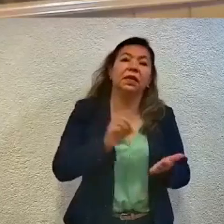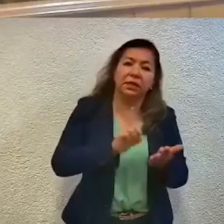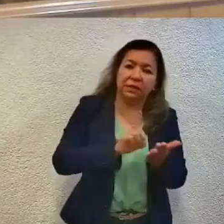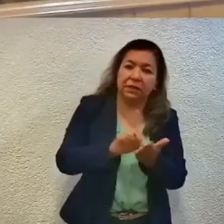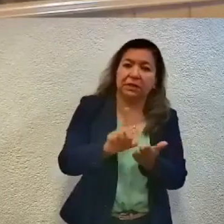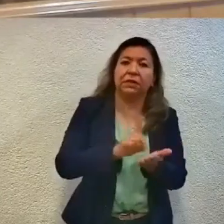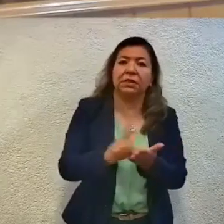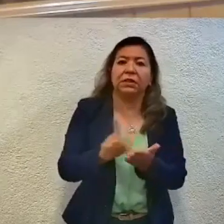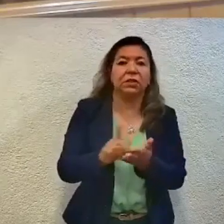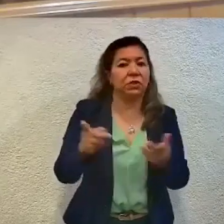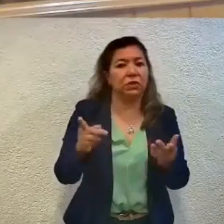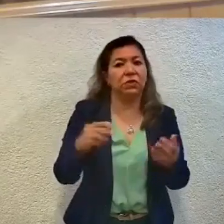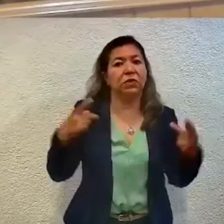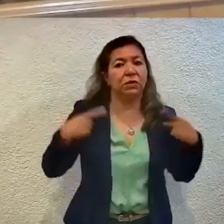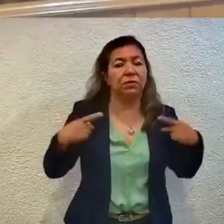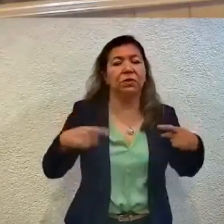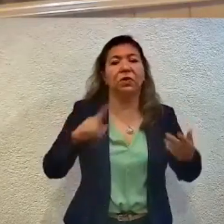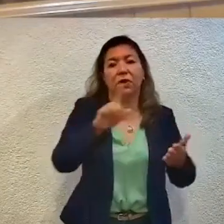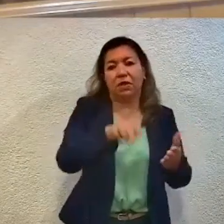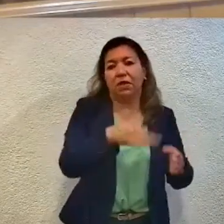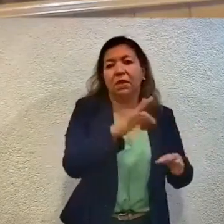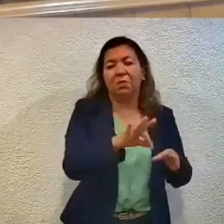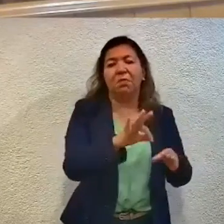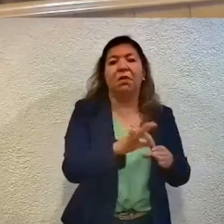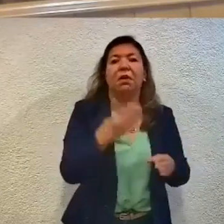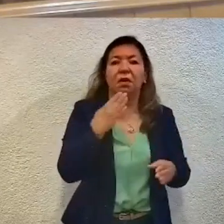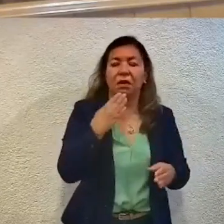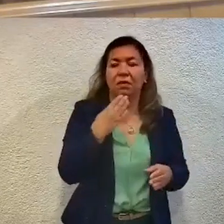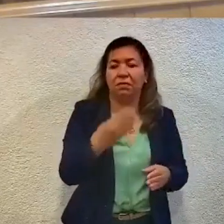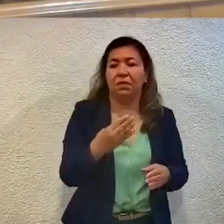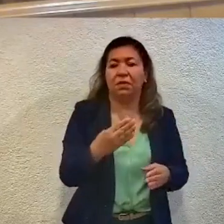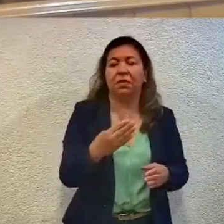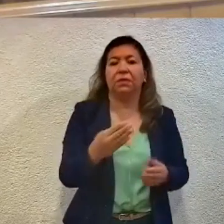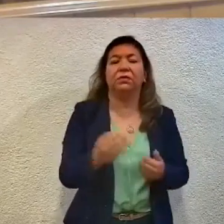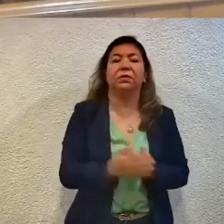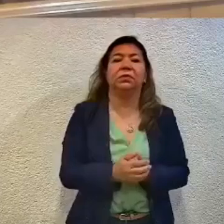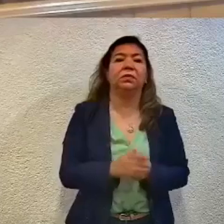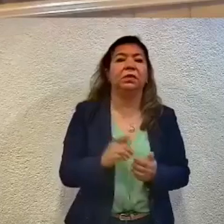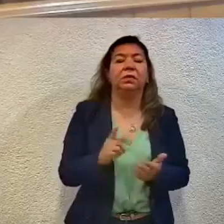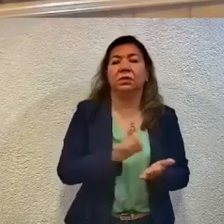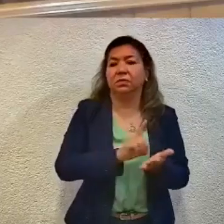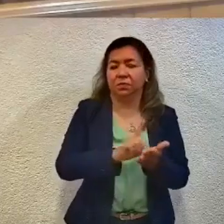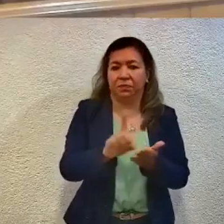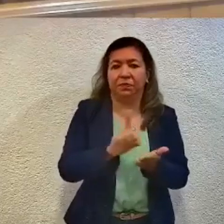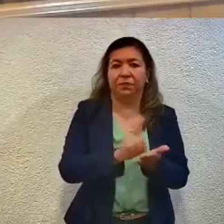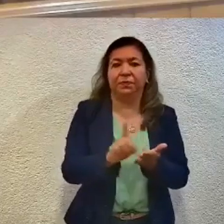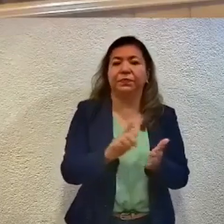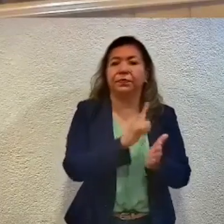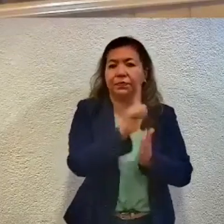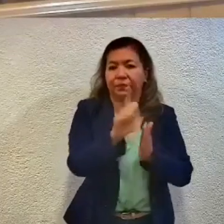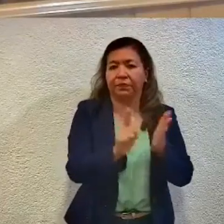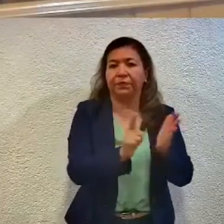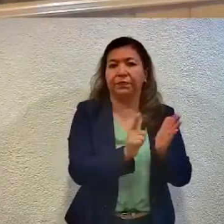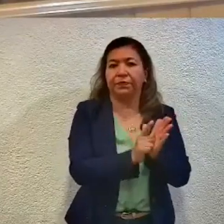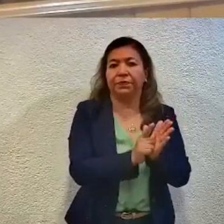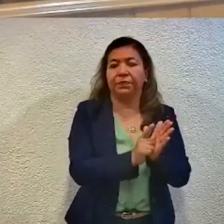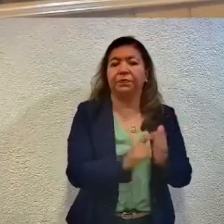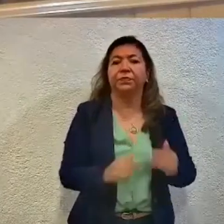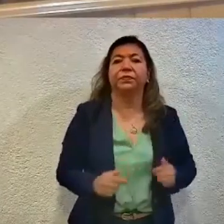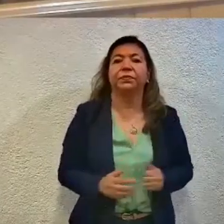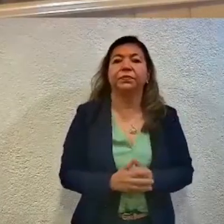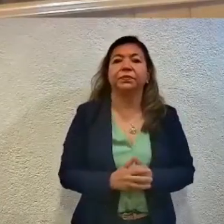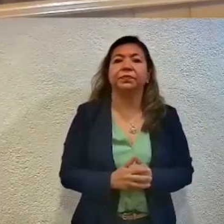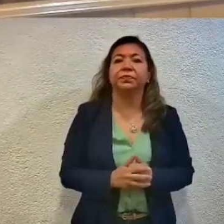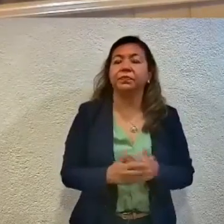incidencias, desarrollándose de manera normal y en los términos previstos por la ley. Por otra parte, relativo a la solicitud de la